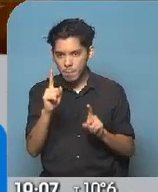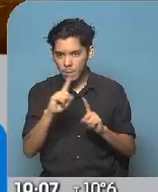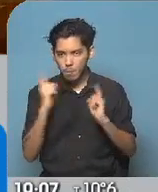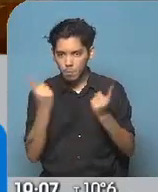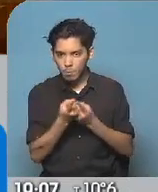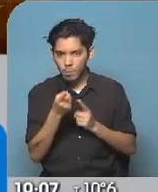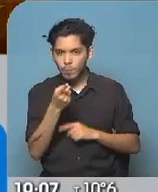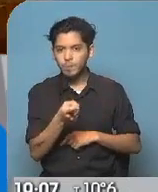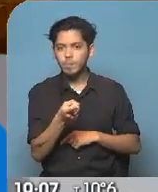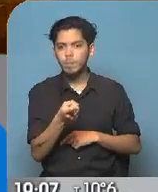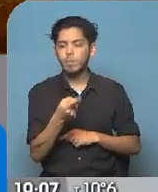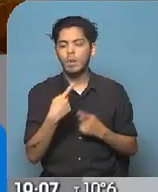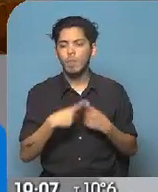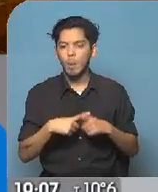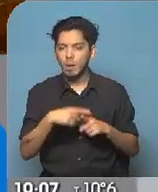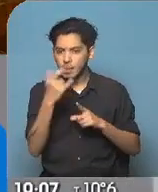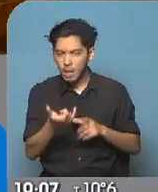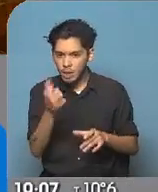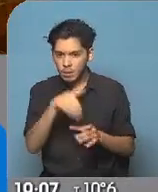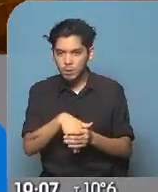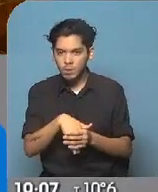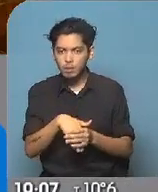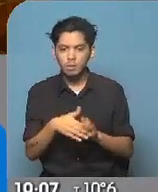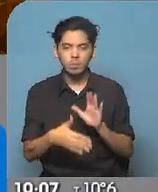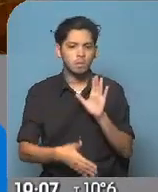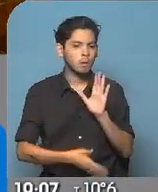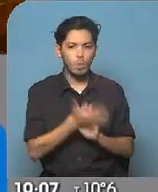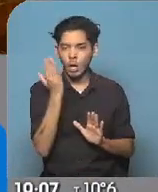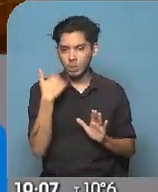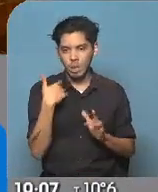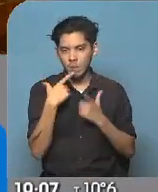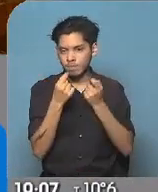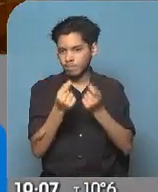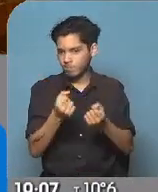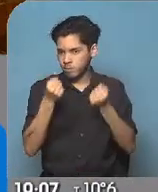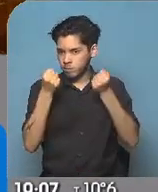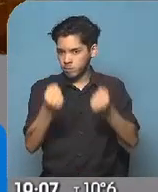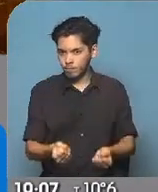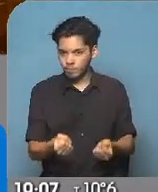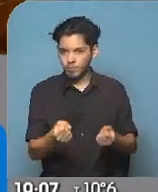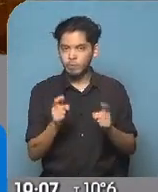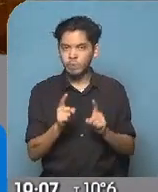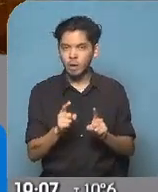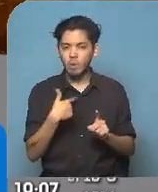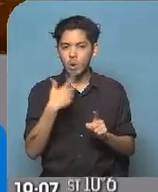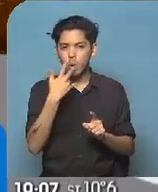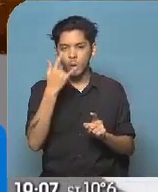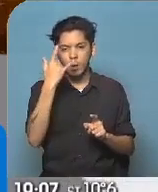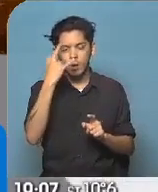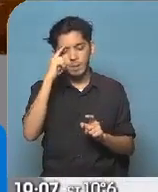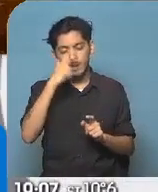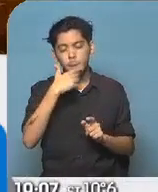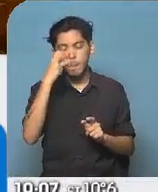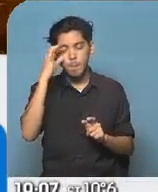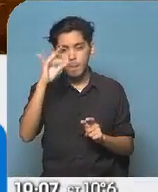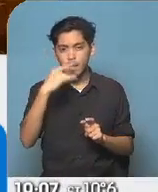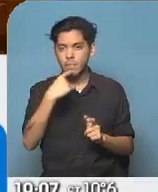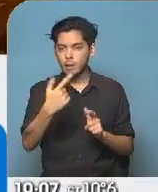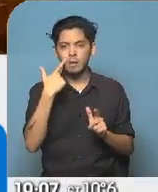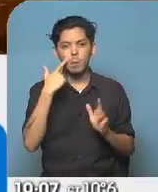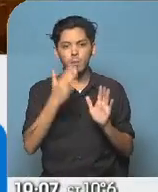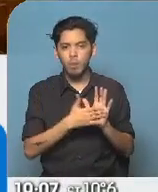este debate y tenga posturas muy muy críticas pero la fundación de pedro cahn la fundación huésped dijo que no tiene base científica